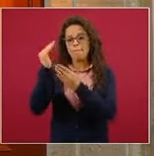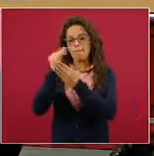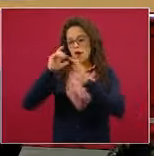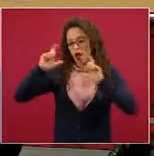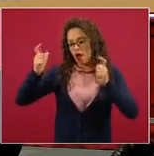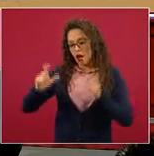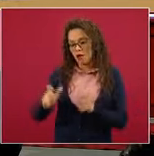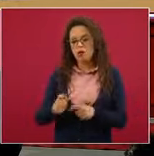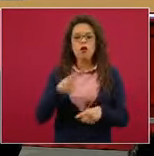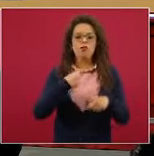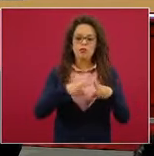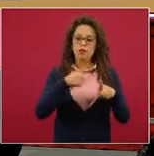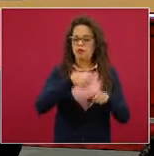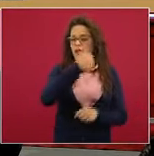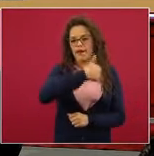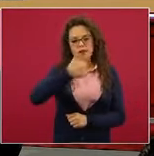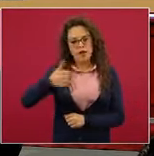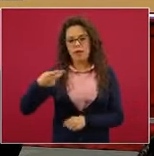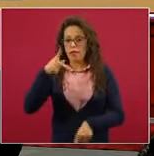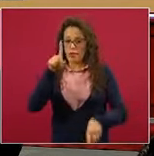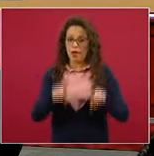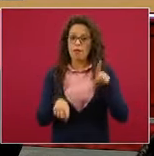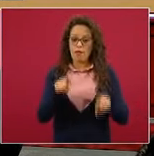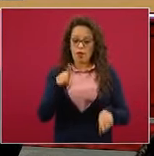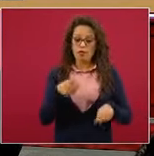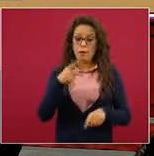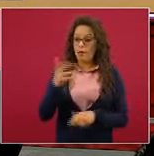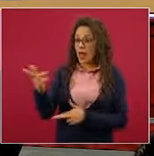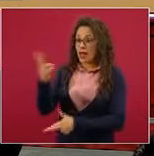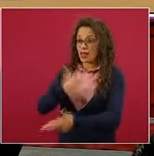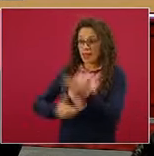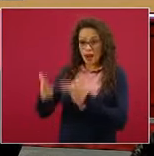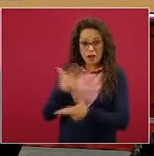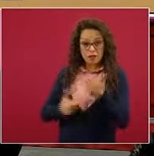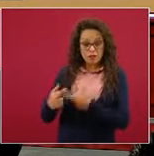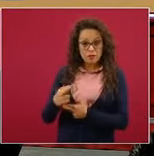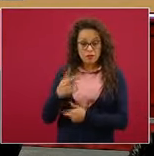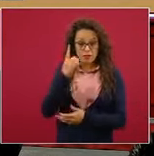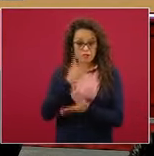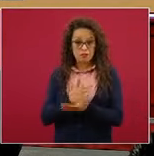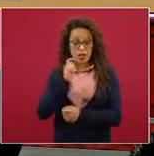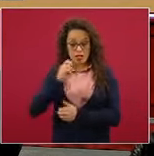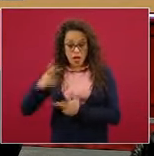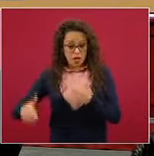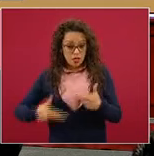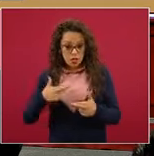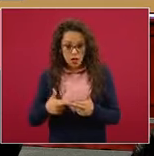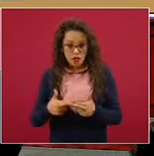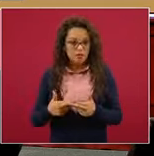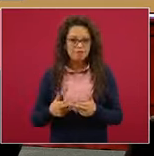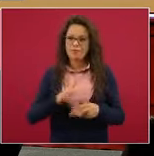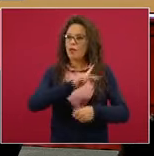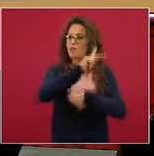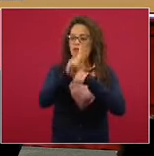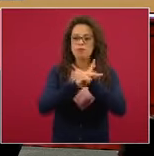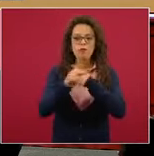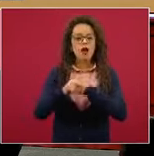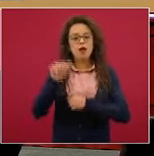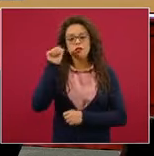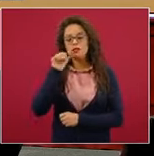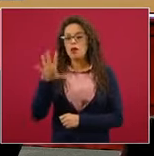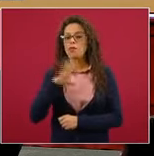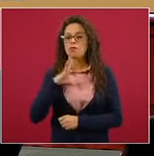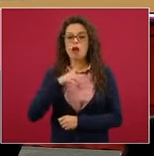magnitud. Pero los rebrotes, como los hemos visto, no solo a niveles regionales, sino a niveles de países, están siempre como un